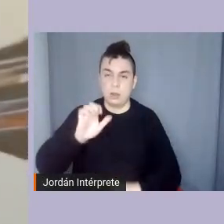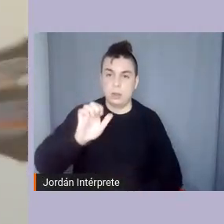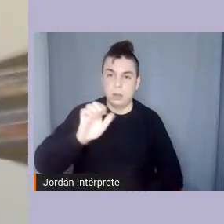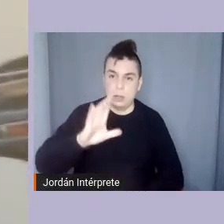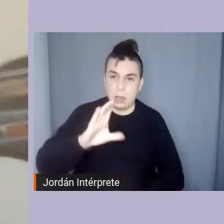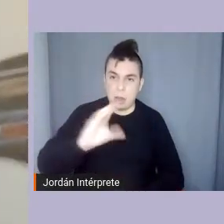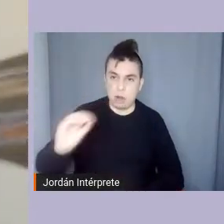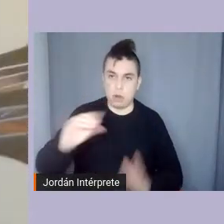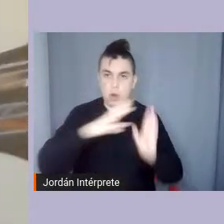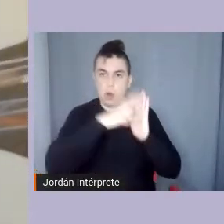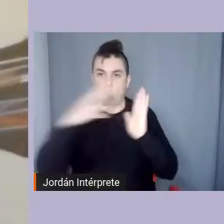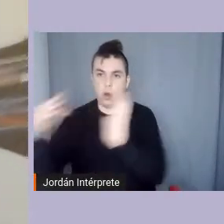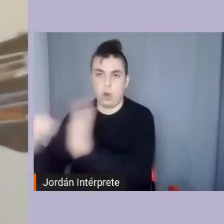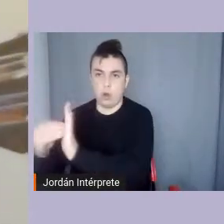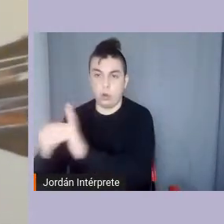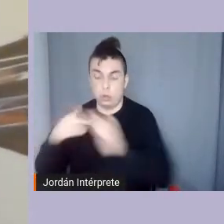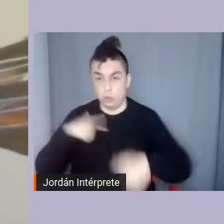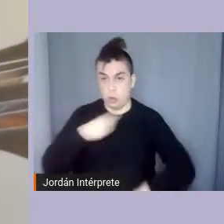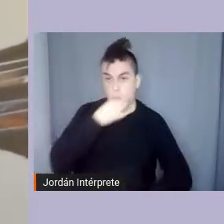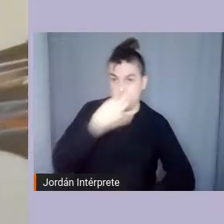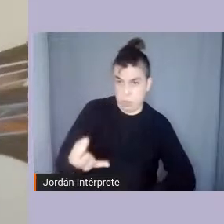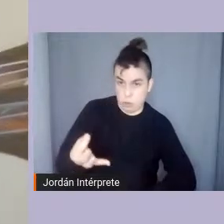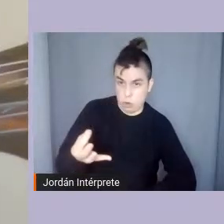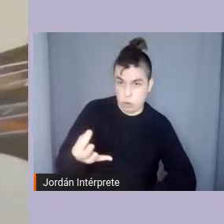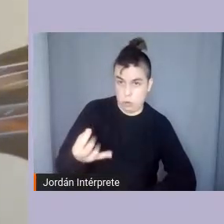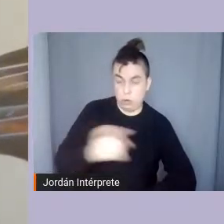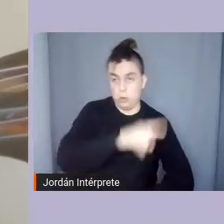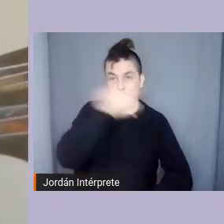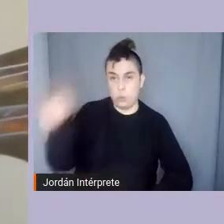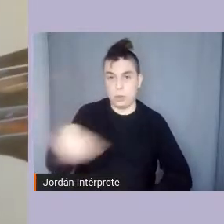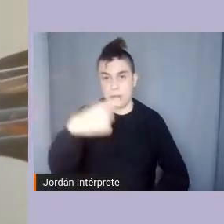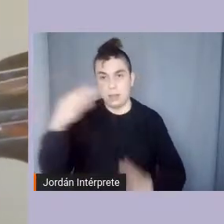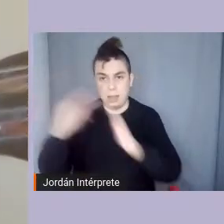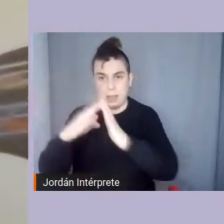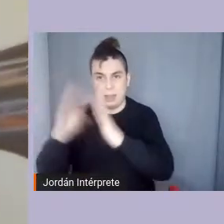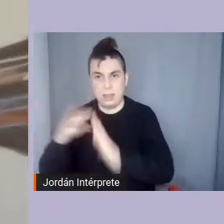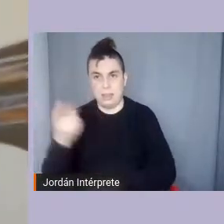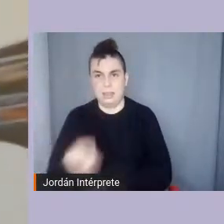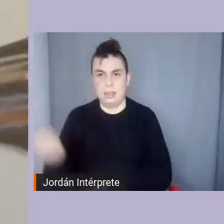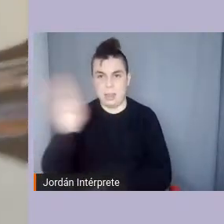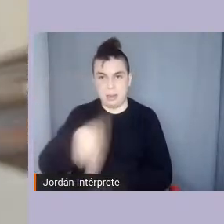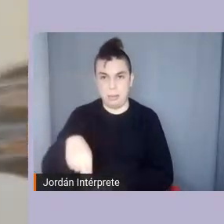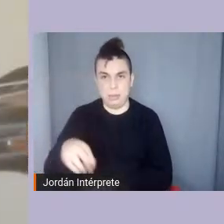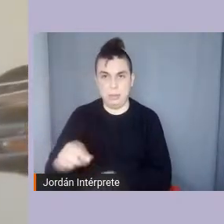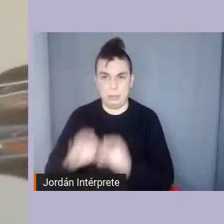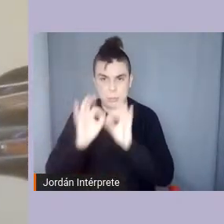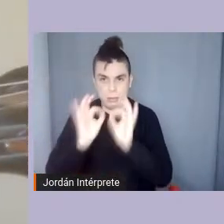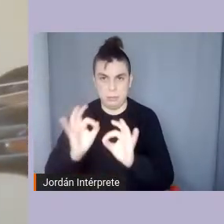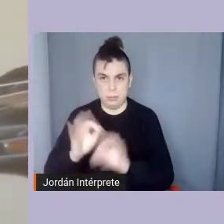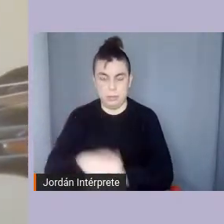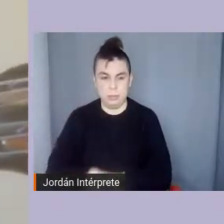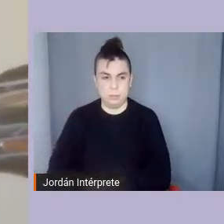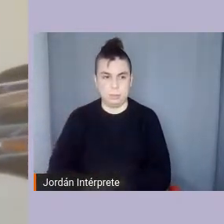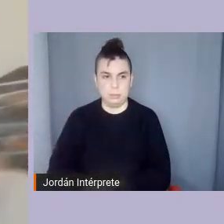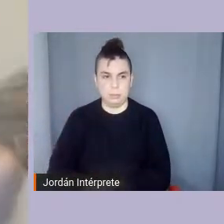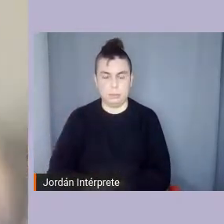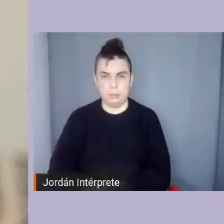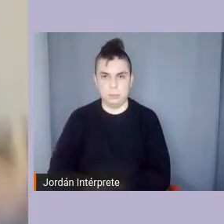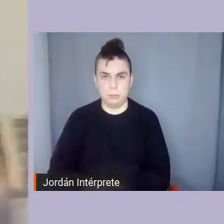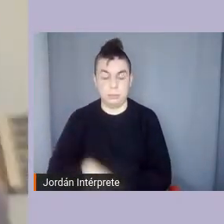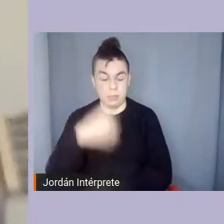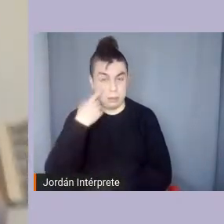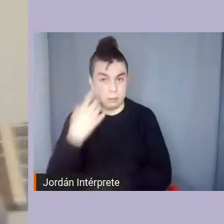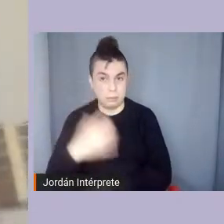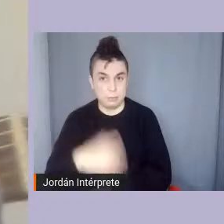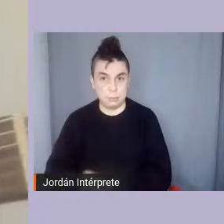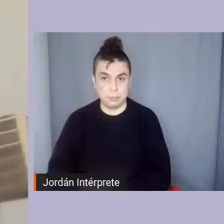yo, y ustedes en sus casas o donde estén, me repiten perfectamente. A ver si los escucho.